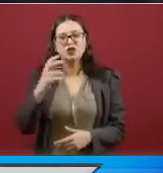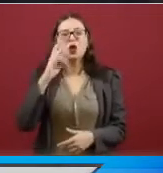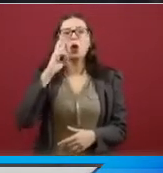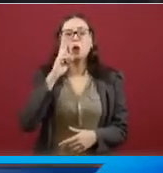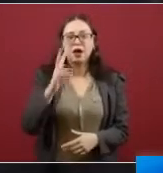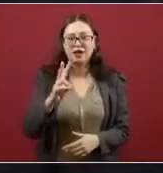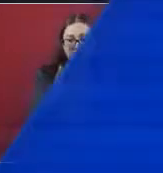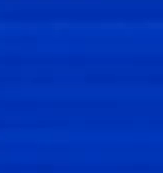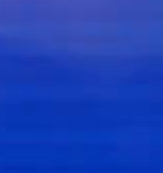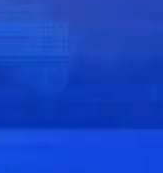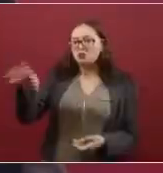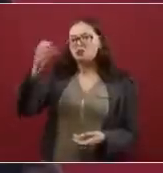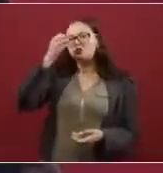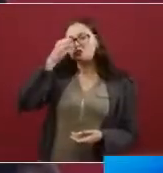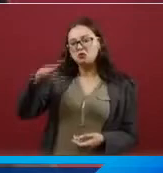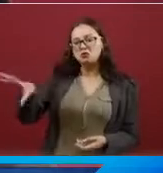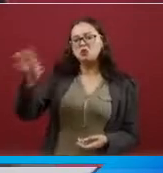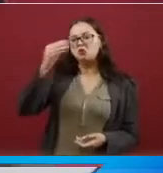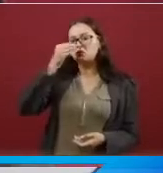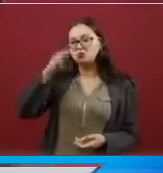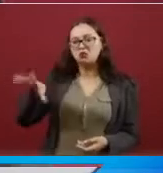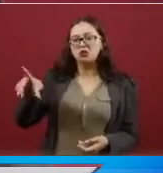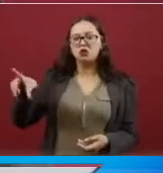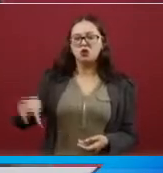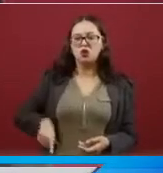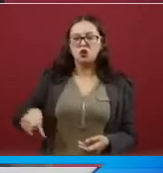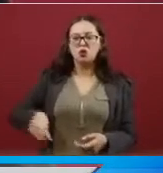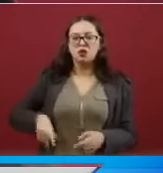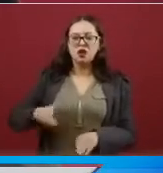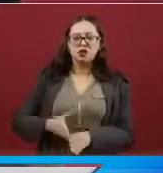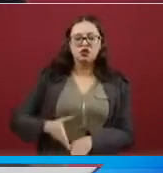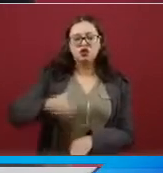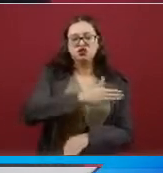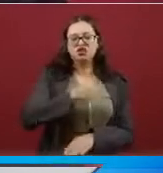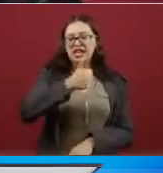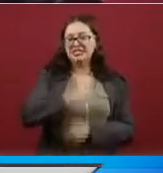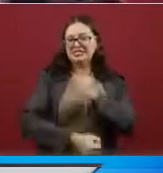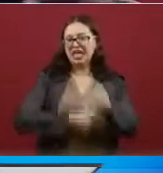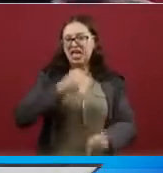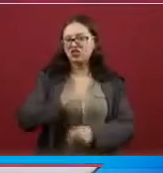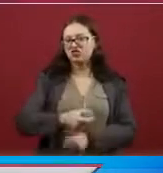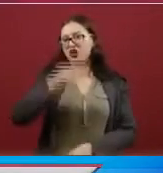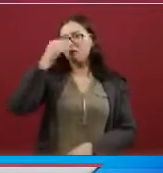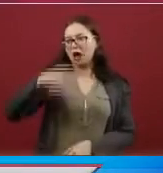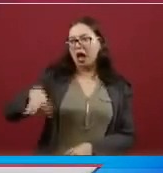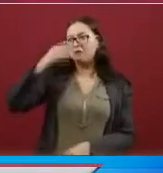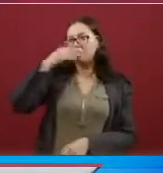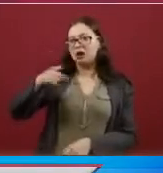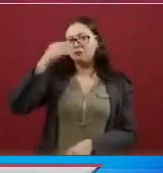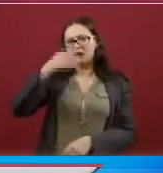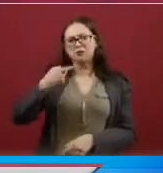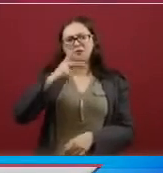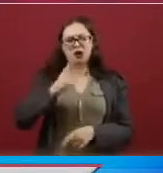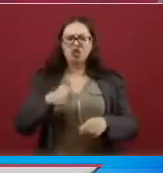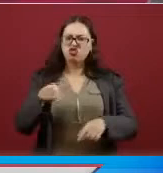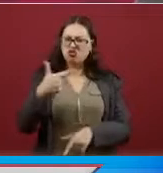la subcontratación. Producto de la prensa fifí. Y para atrás